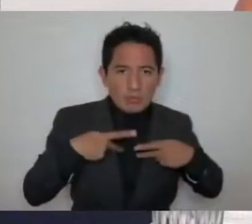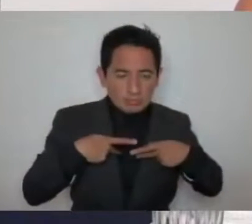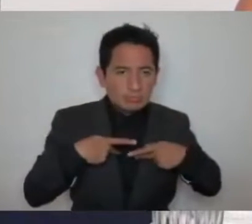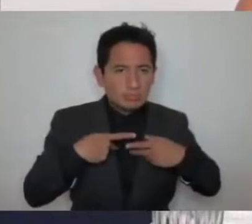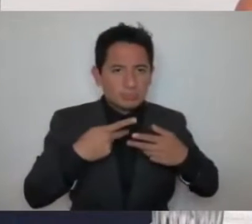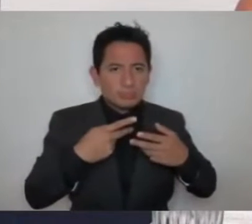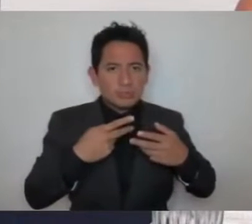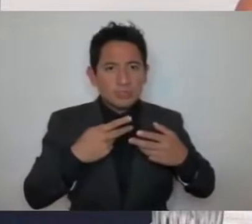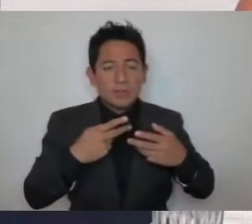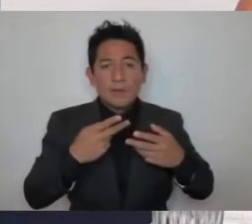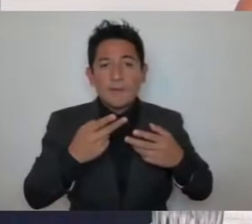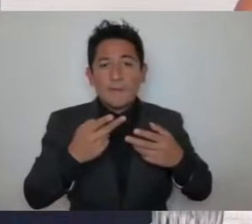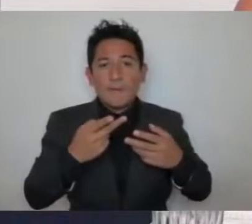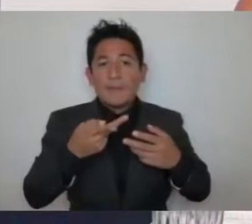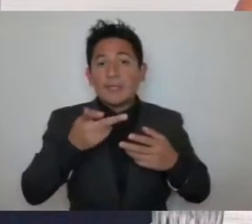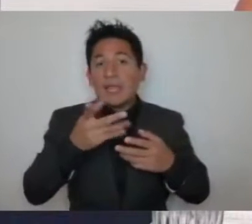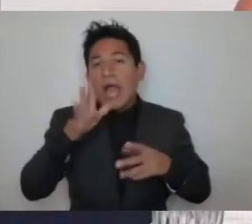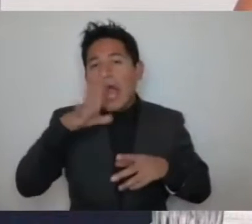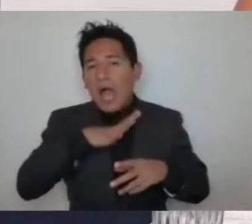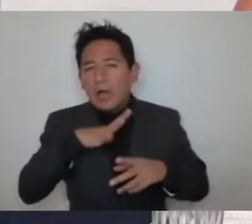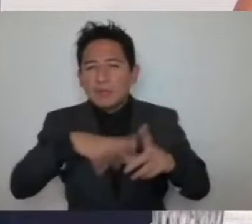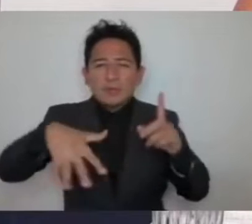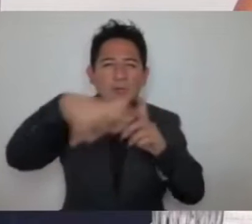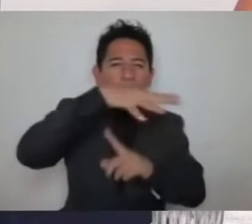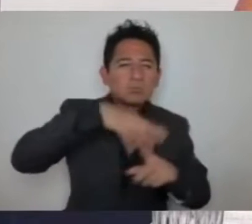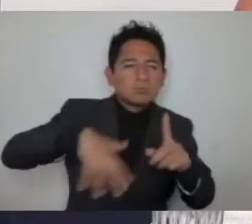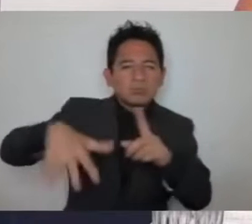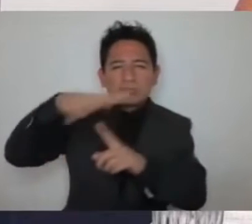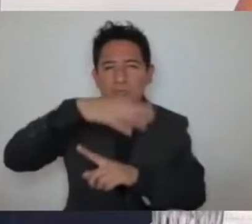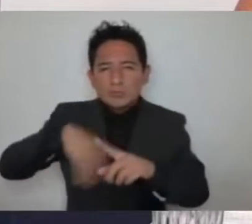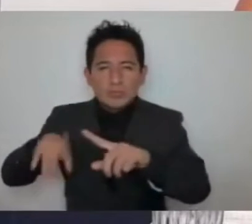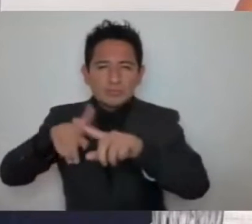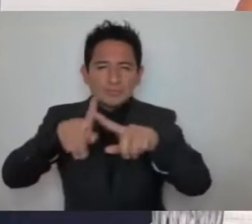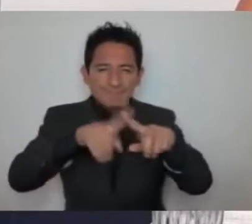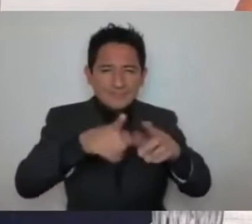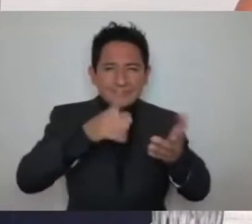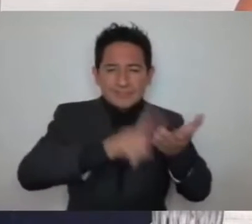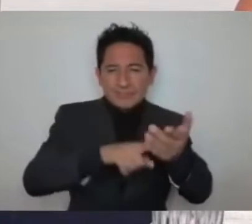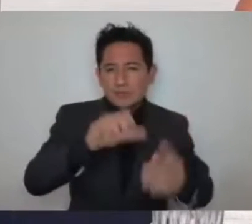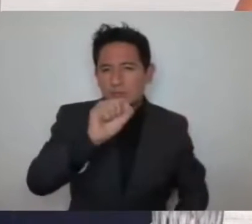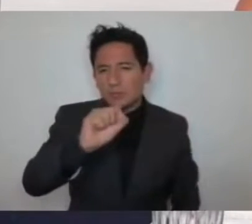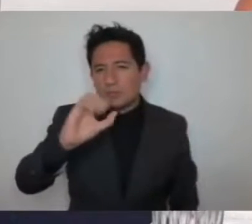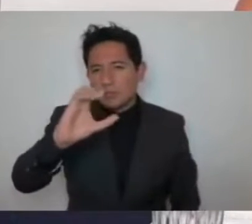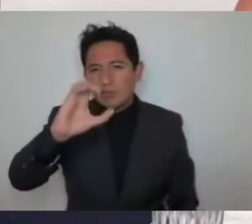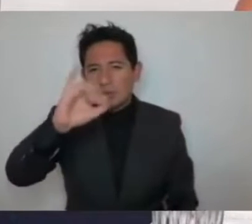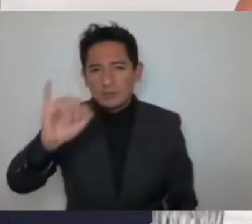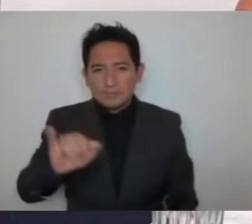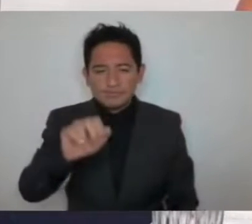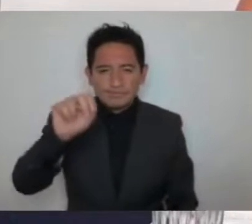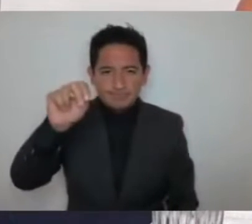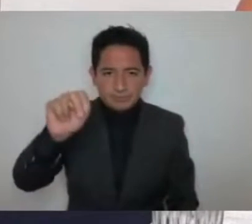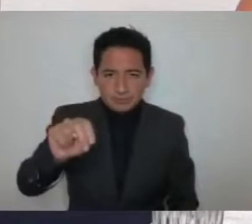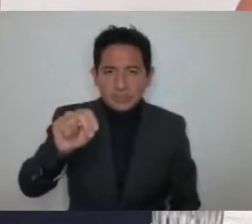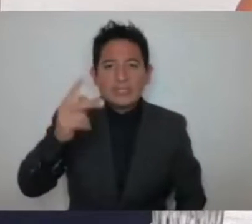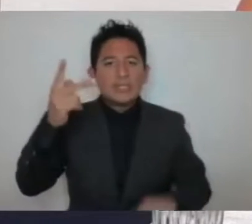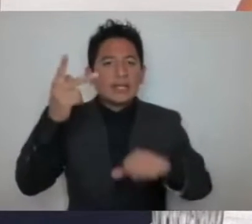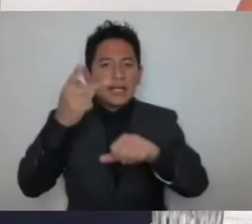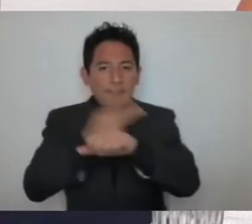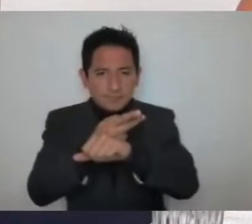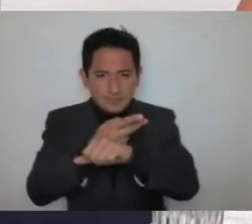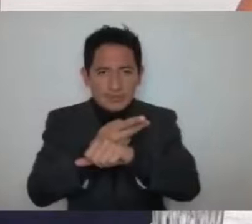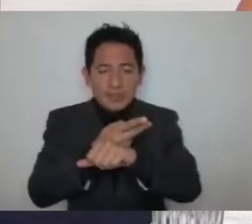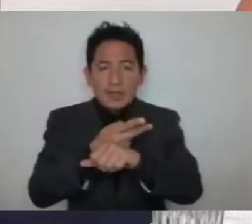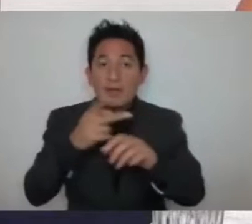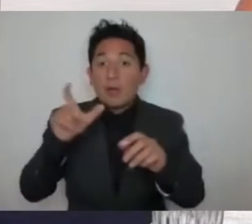entre lo que pasaba entre la detención material de una persona y que se le llevaba ante el Ministerio Público pasaban